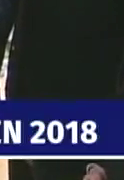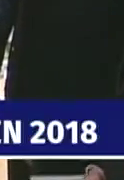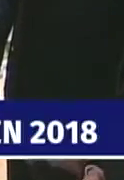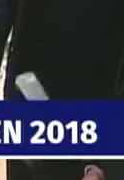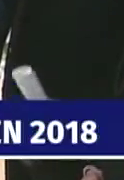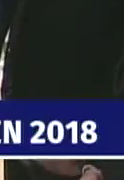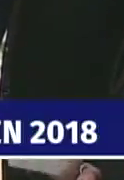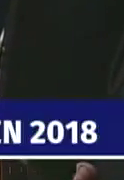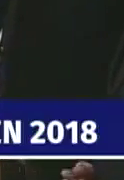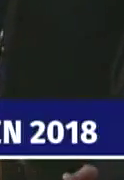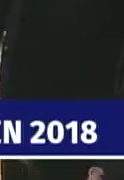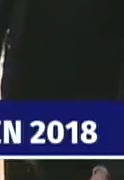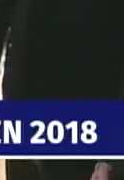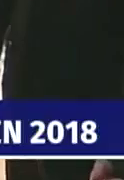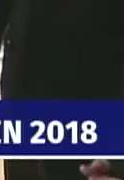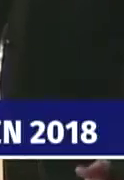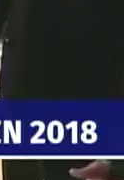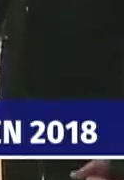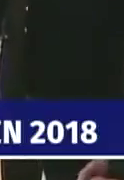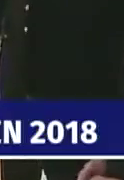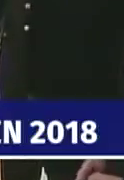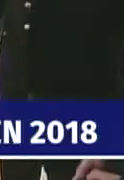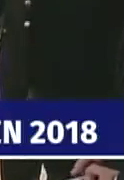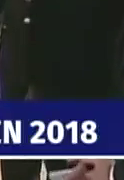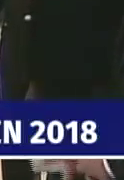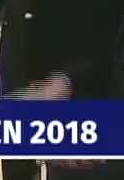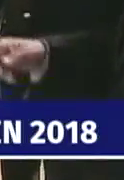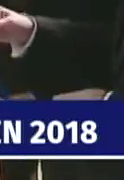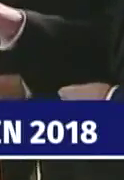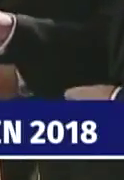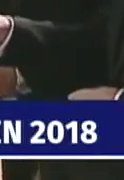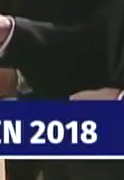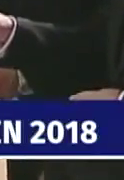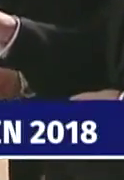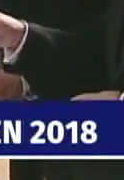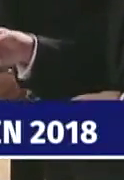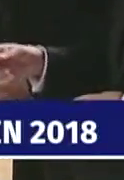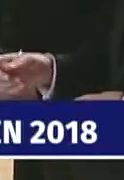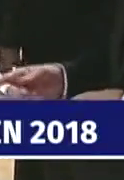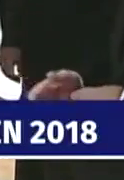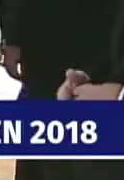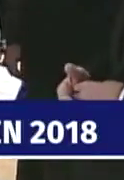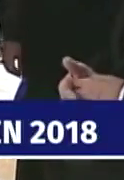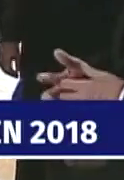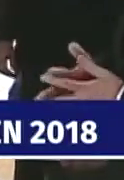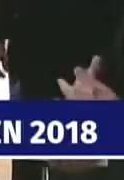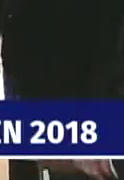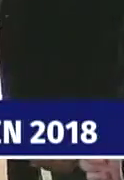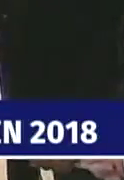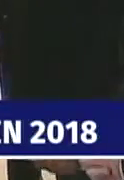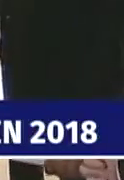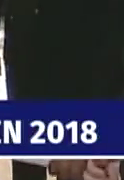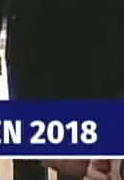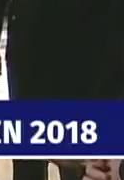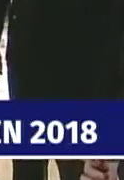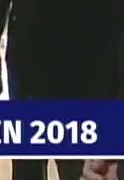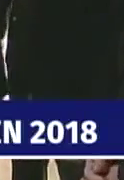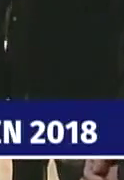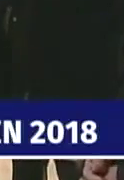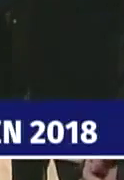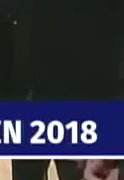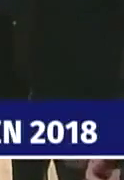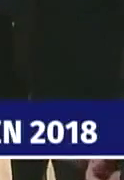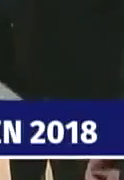haciendo referencia a lo que era el reino otomano, luego de una conquista, de una batalla, de una victoria, luego